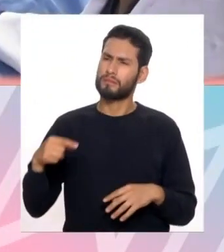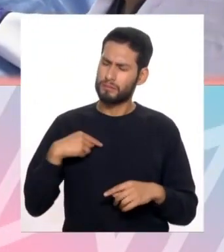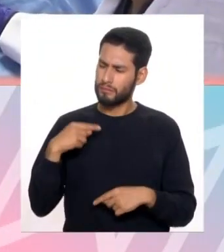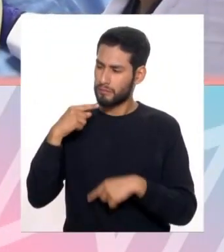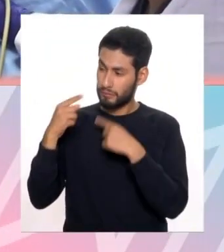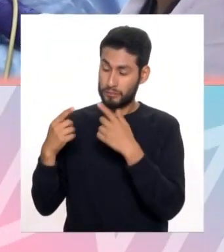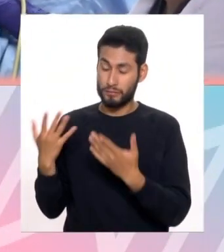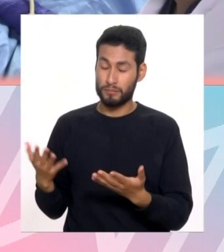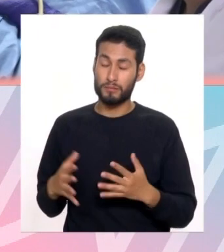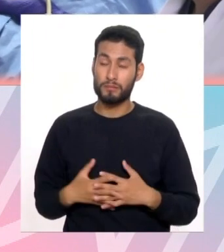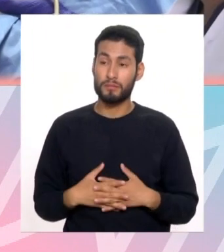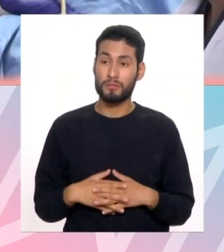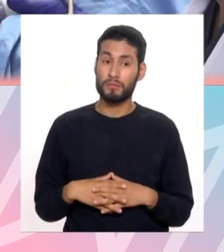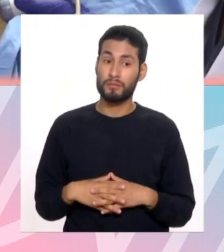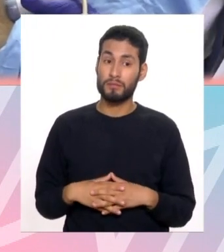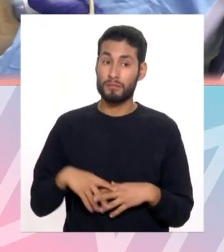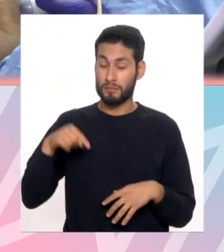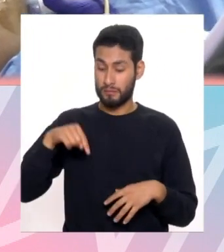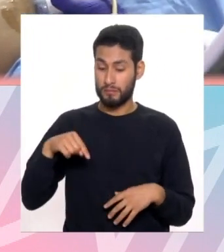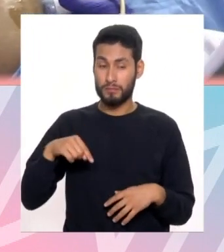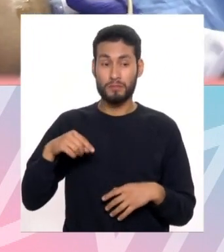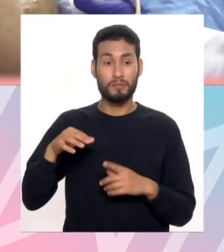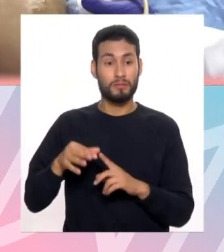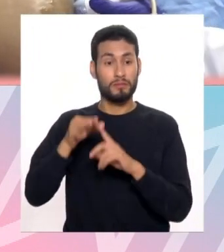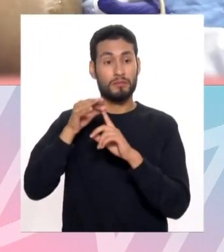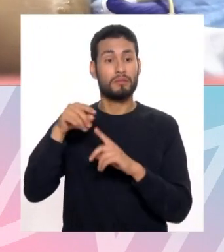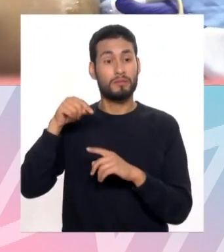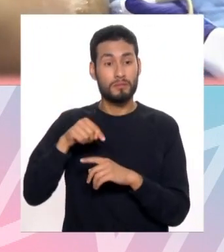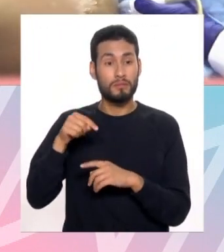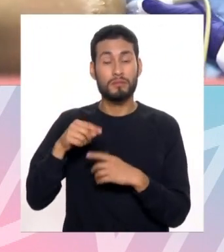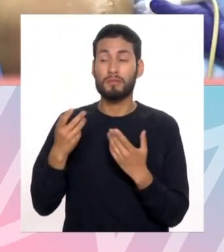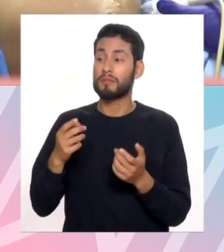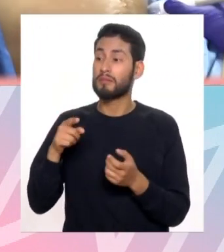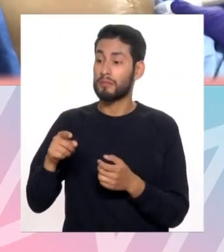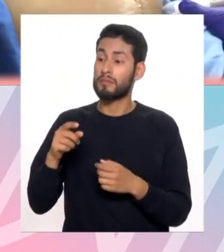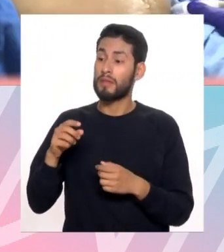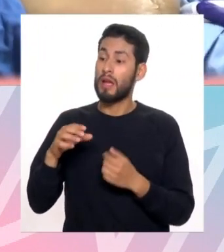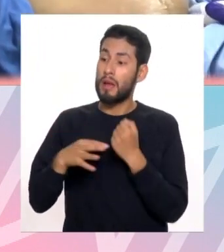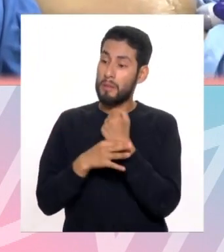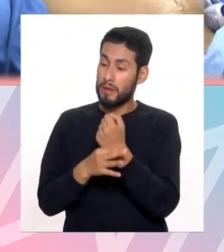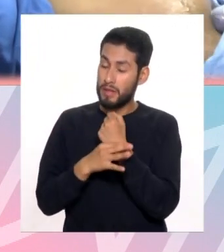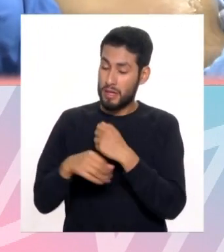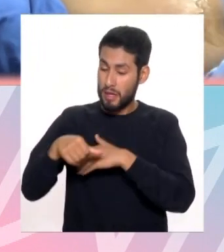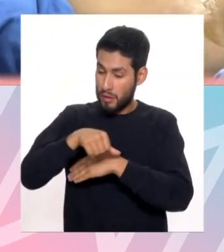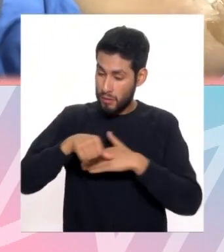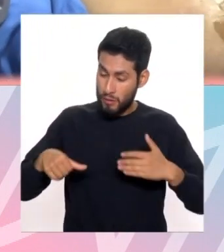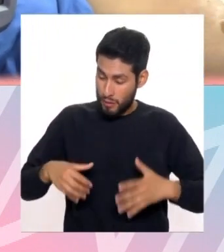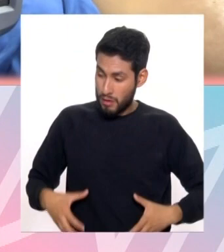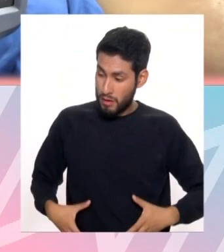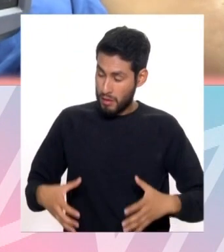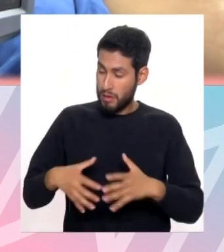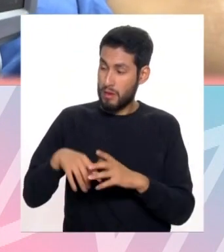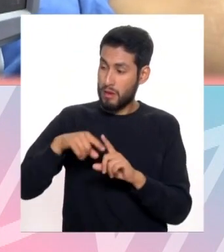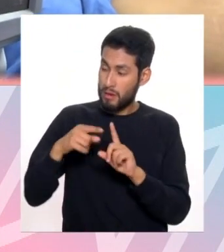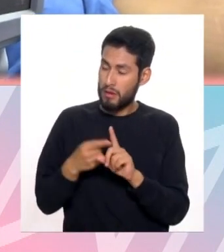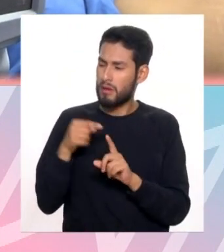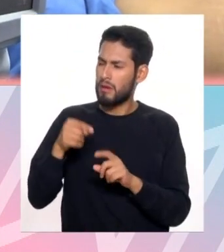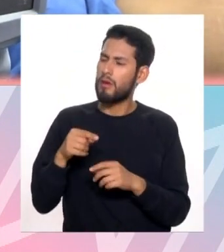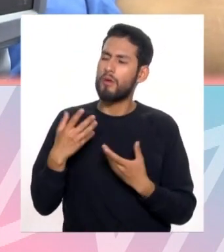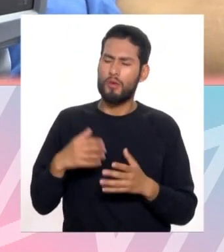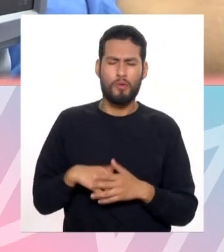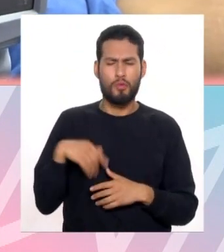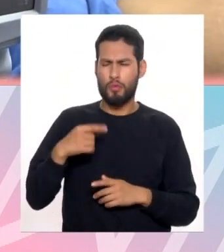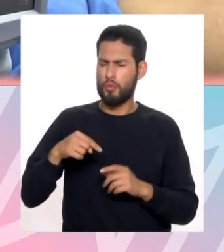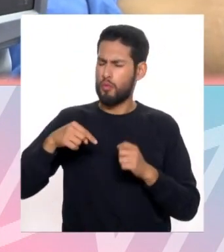comento, esta especialidad o subespecialidad, lo que es medicina y cirugía fetal, pues es especialidad de primer